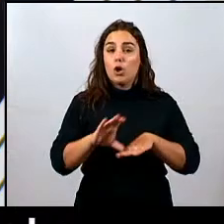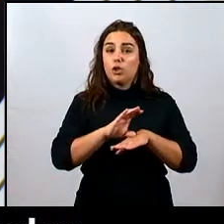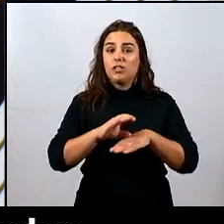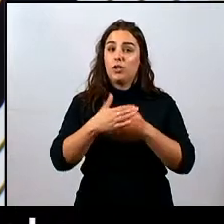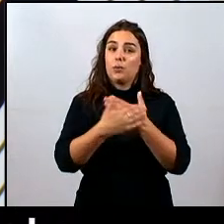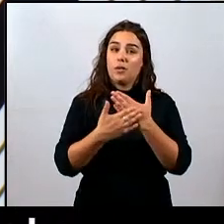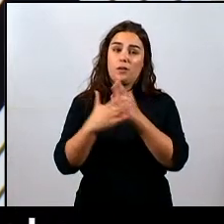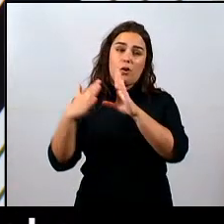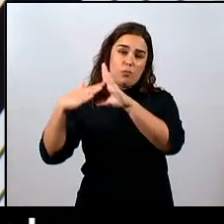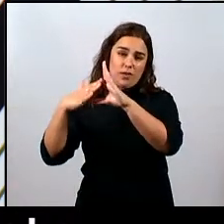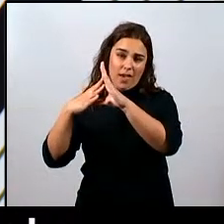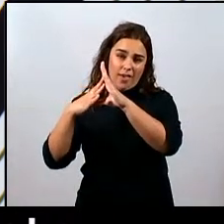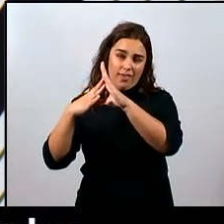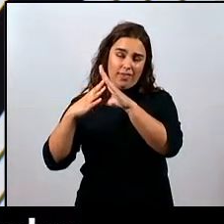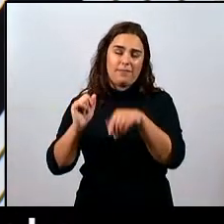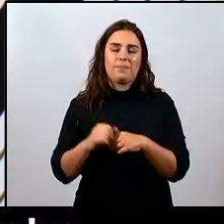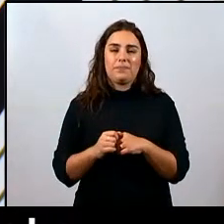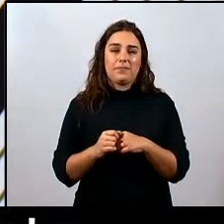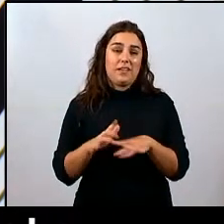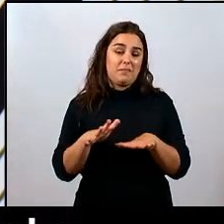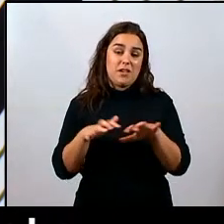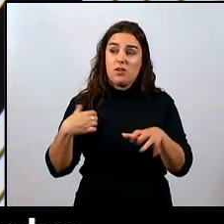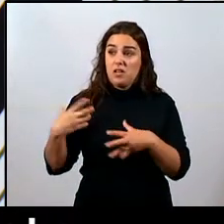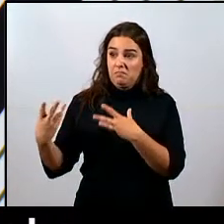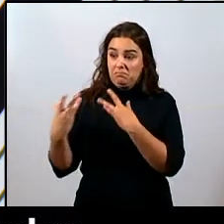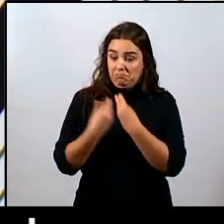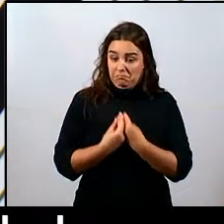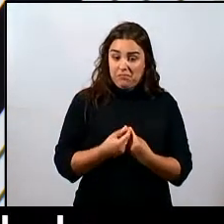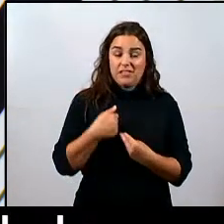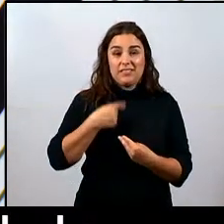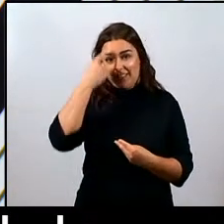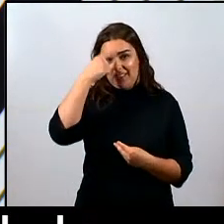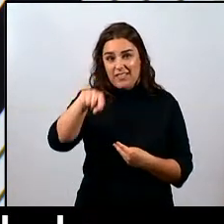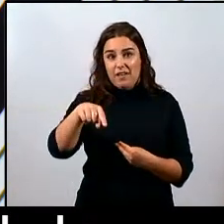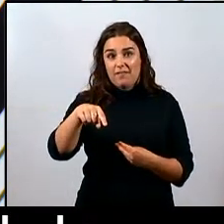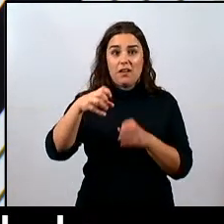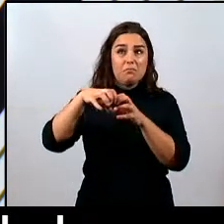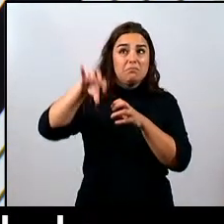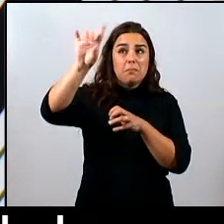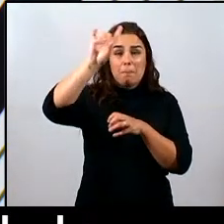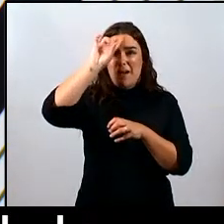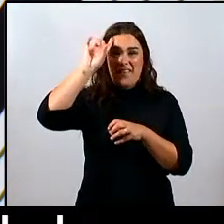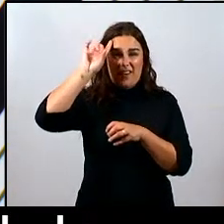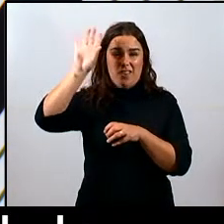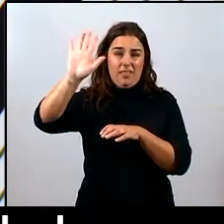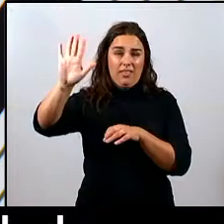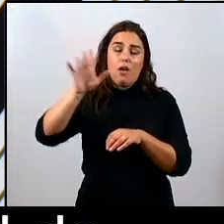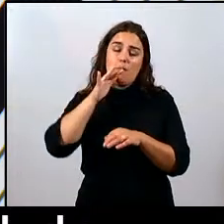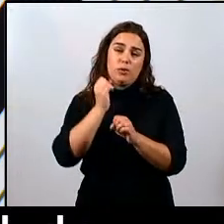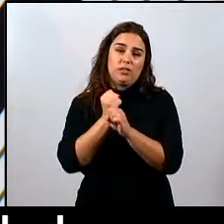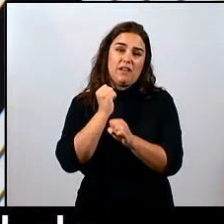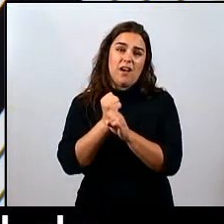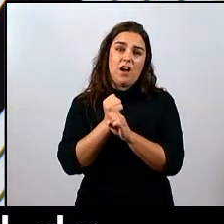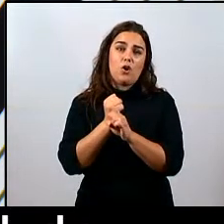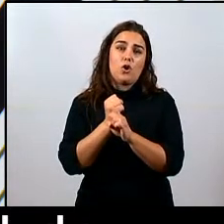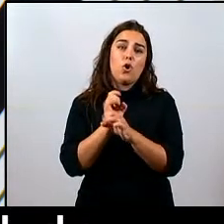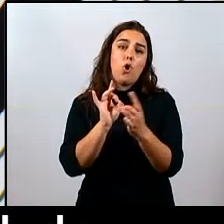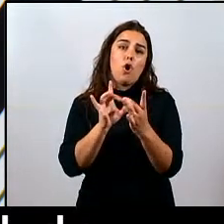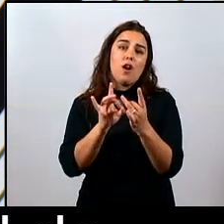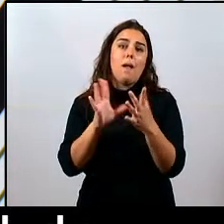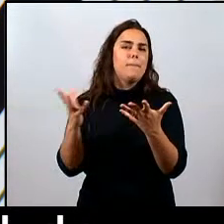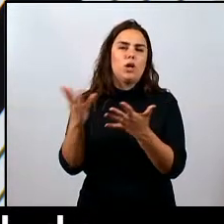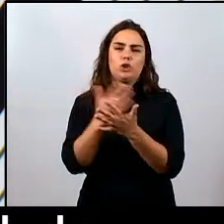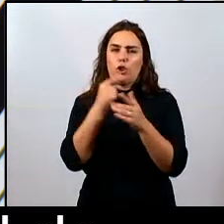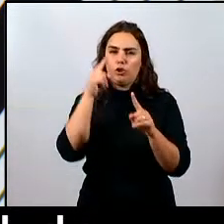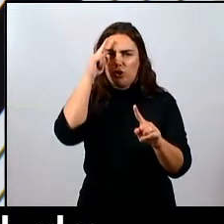Gobierno de la Comunidad de Madrid. La mitad está hoy aquí conmigo, como saben, la otra mitad está en Madrid porque están trabajando de manera telemática, pero estamos todos a